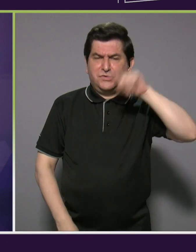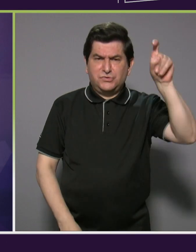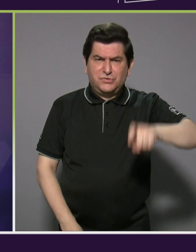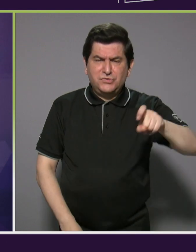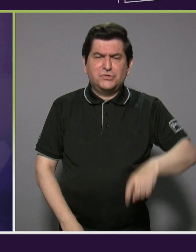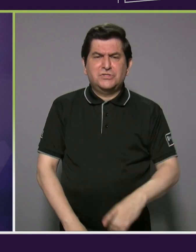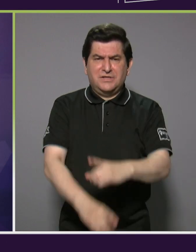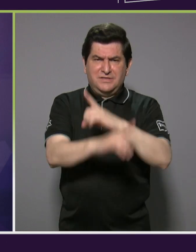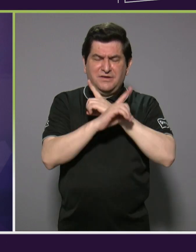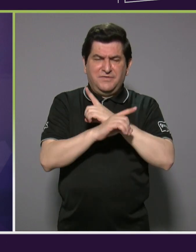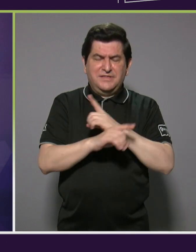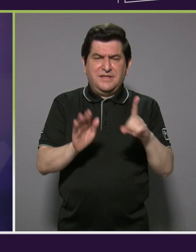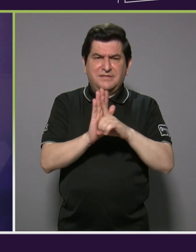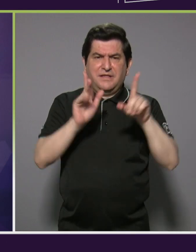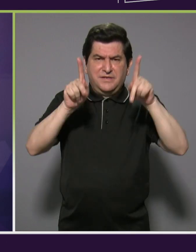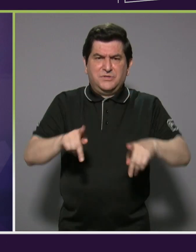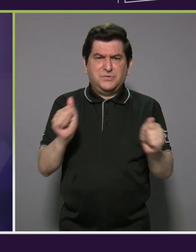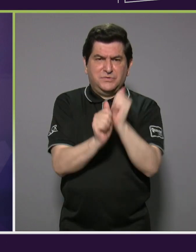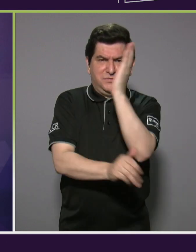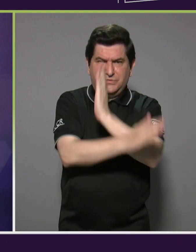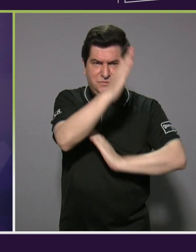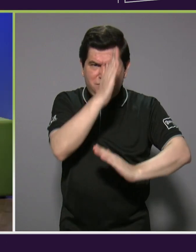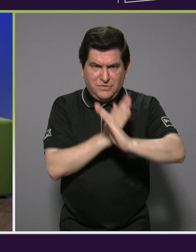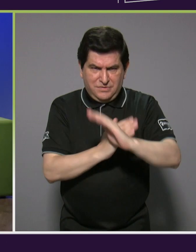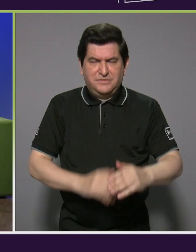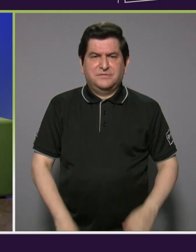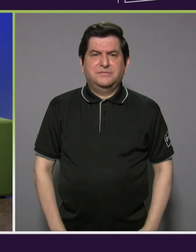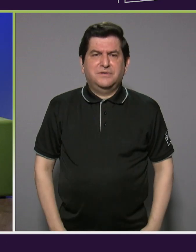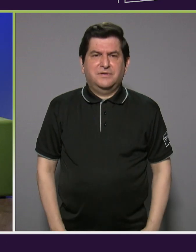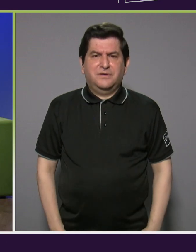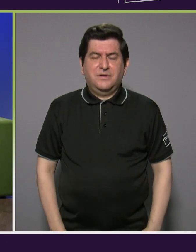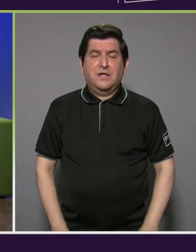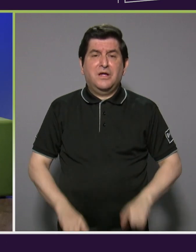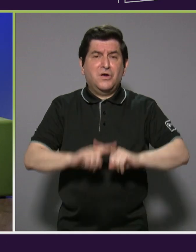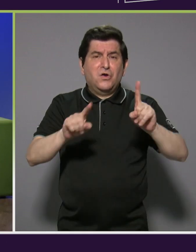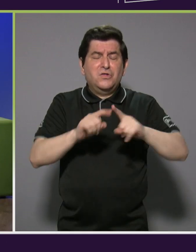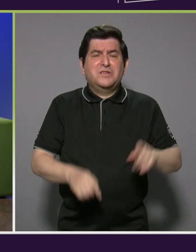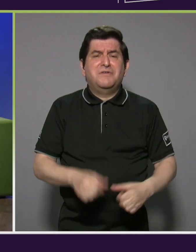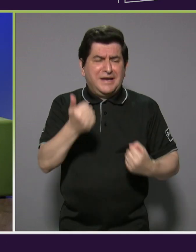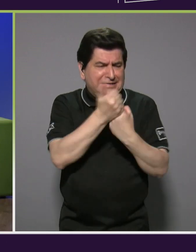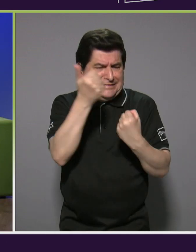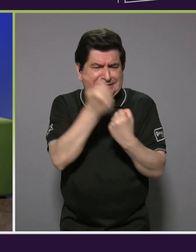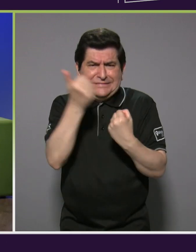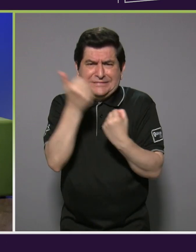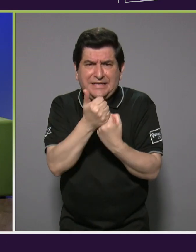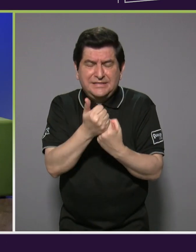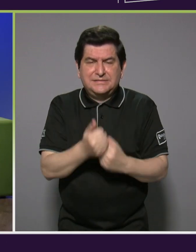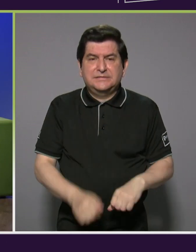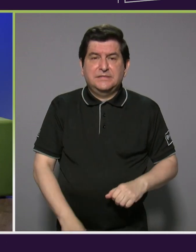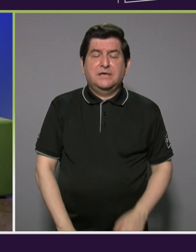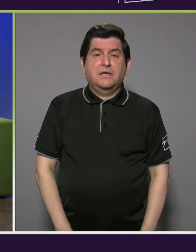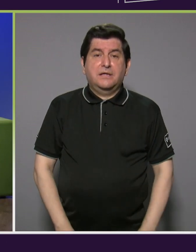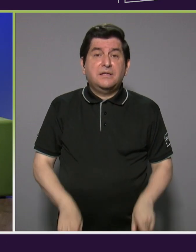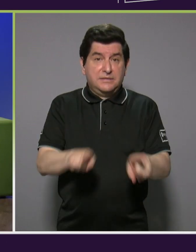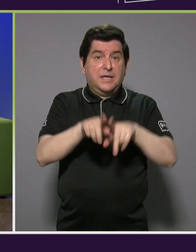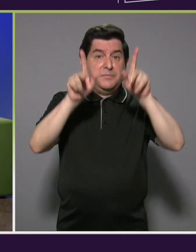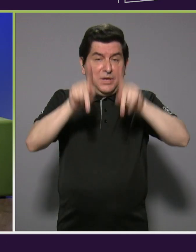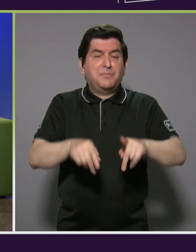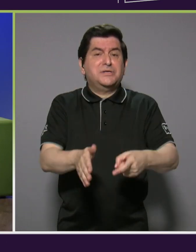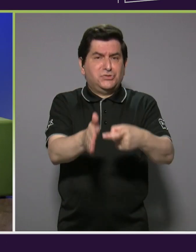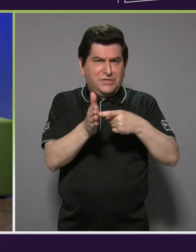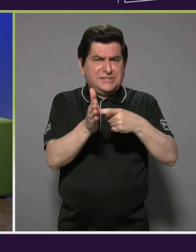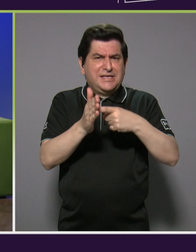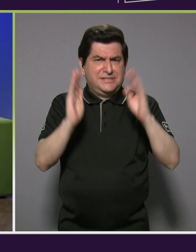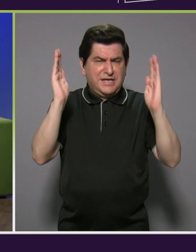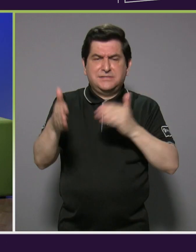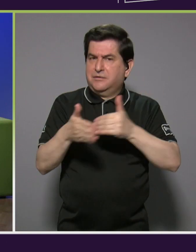los derechos de las personas con discapacidad con mucho requerimiento de apoyo, aún aquellas personas que tienen mucho requerimiento de